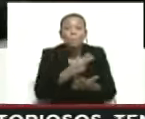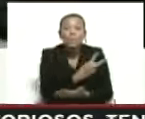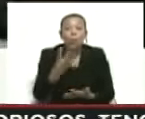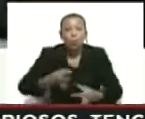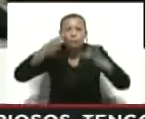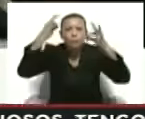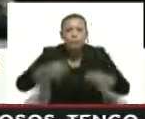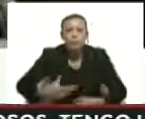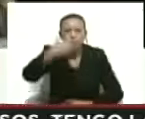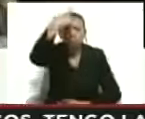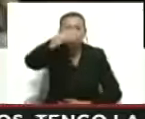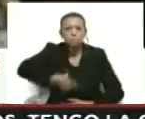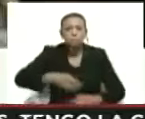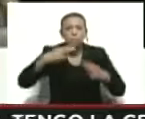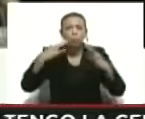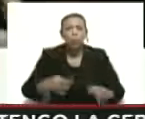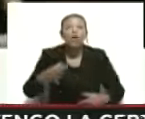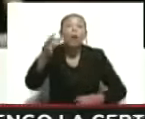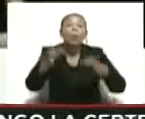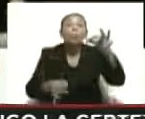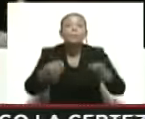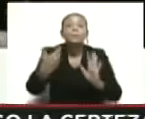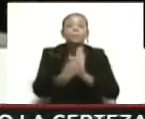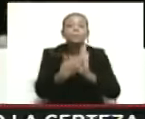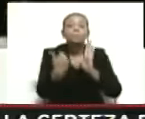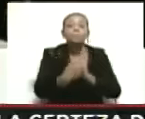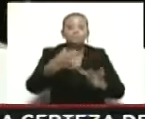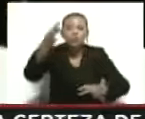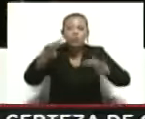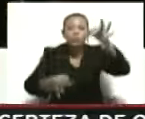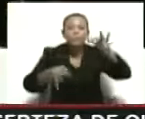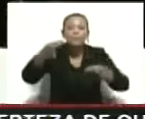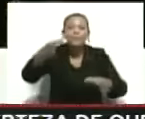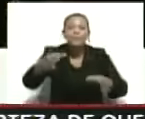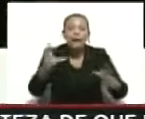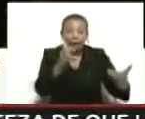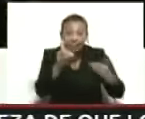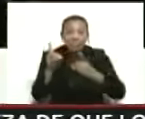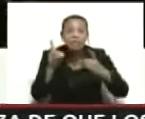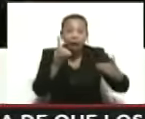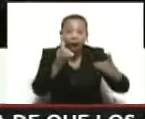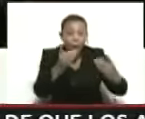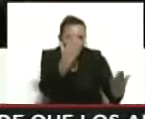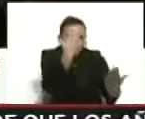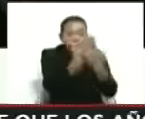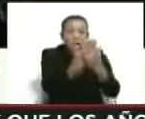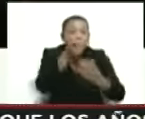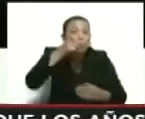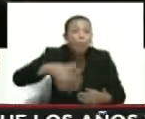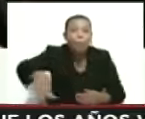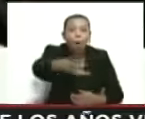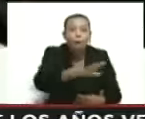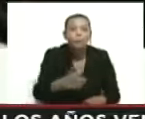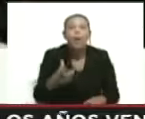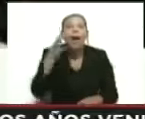firmeza, hacer justicia y que el diálogo sea de frente al pueblo